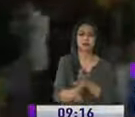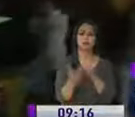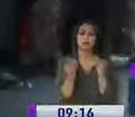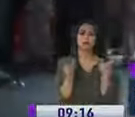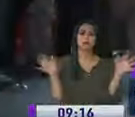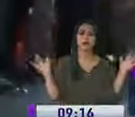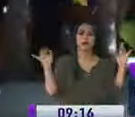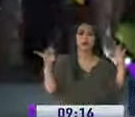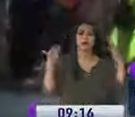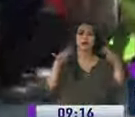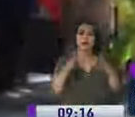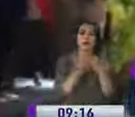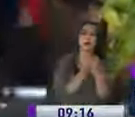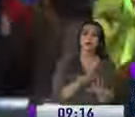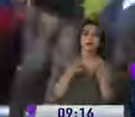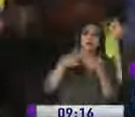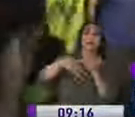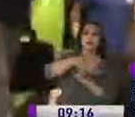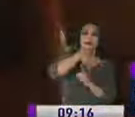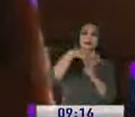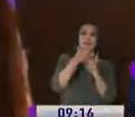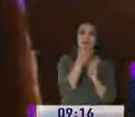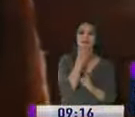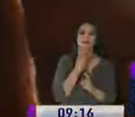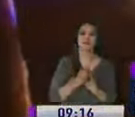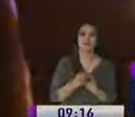seguidores que lo esperaron en el Parque Eloy Alfaro de esta ciudad.